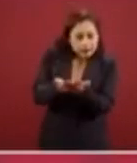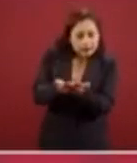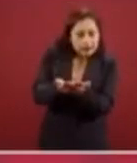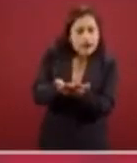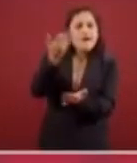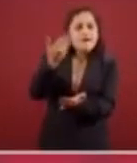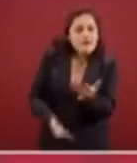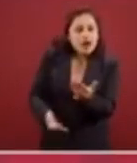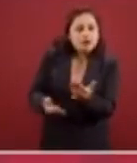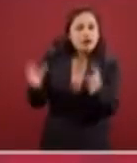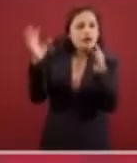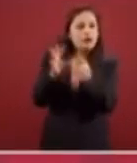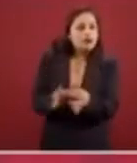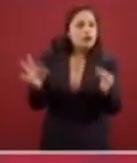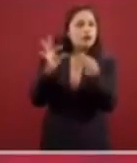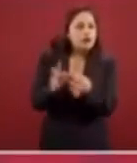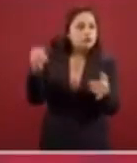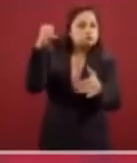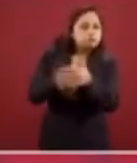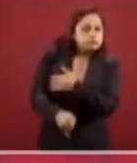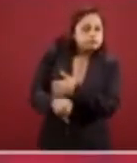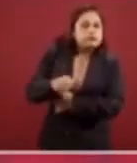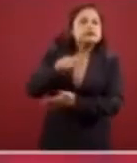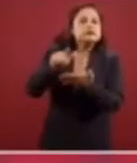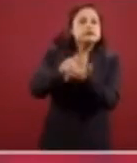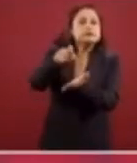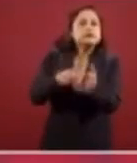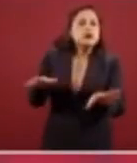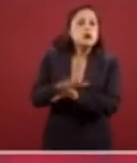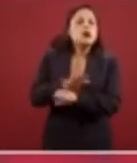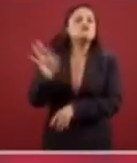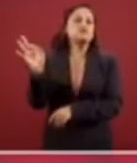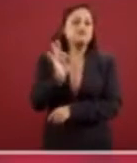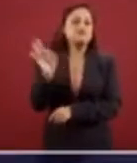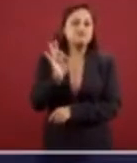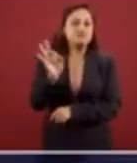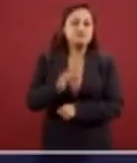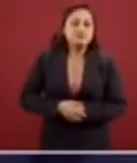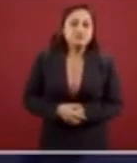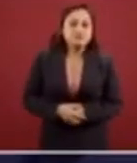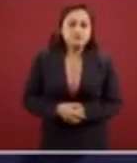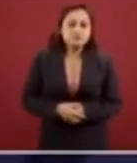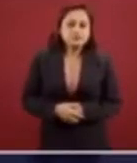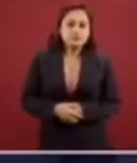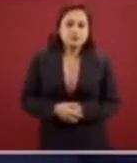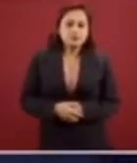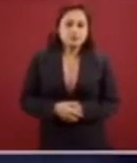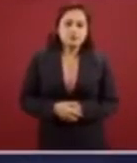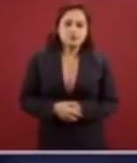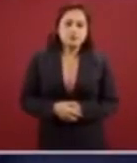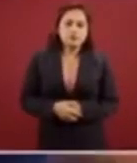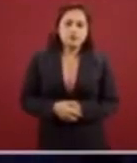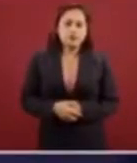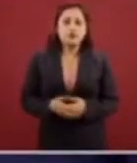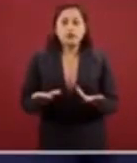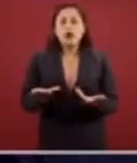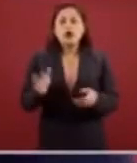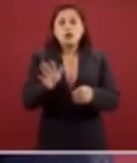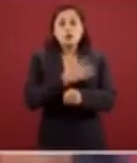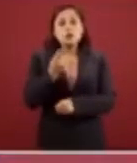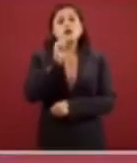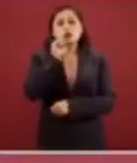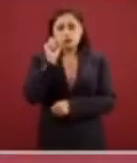adelante a la desaparición del financiamiento público a veces porque ahí la inercia